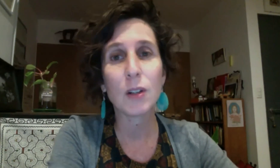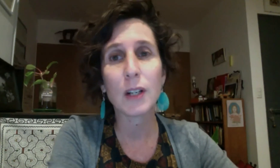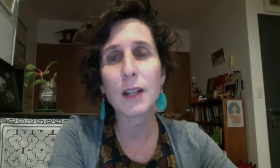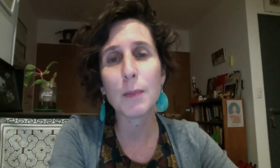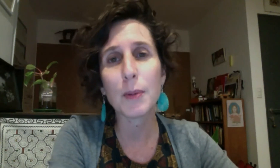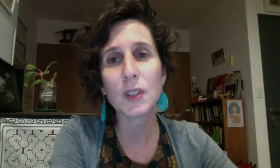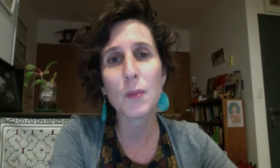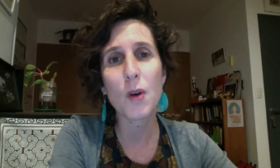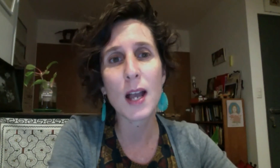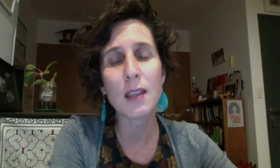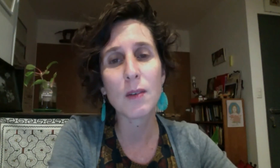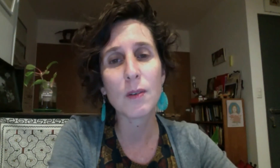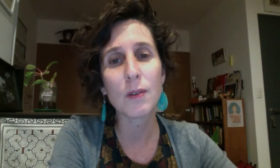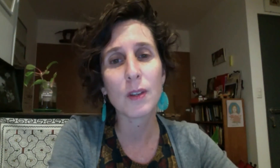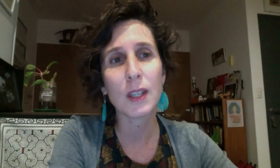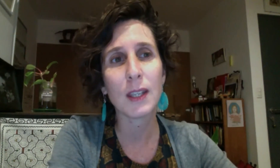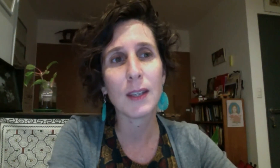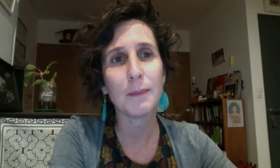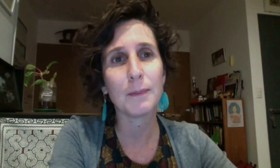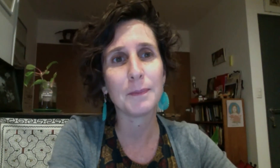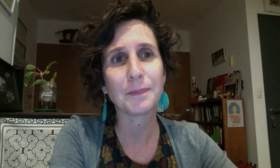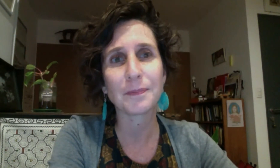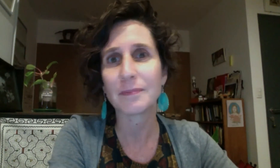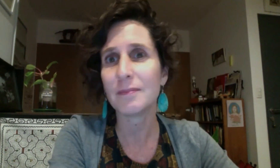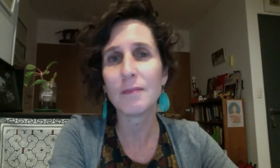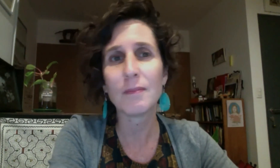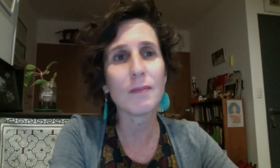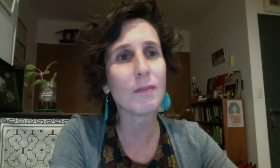Y yo creo que el próximo año